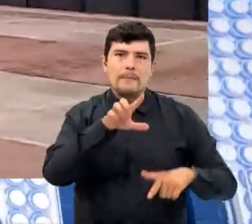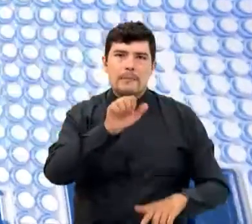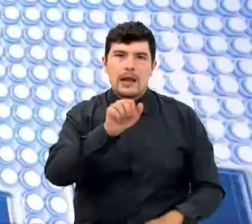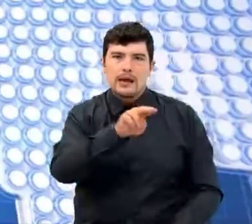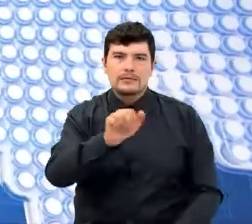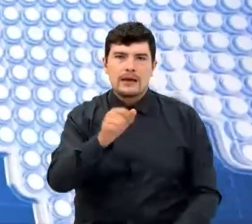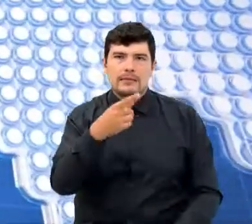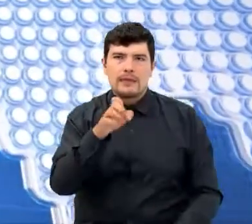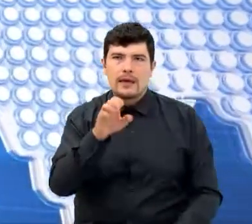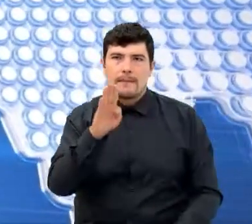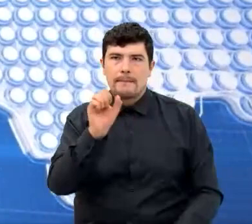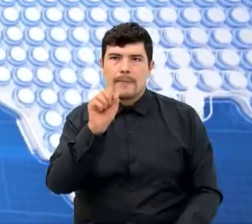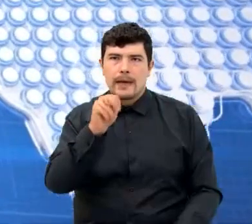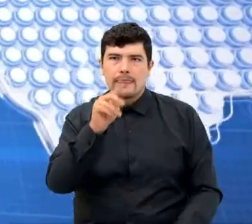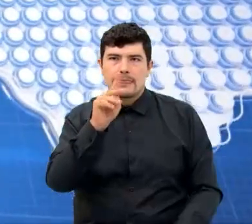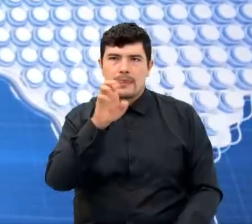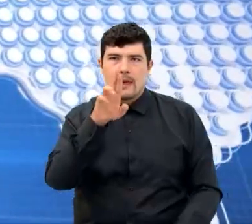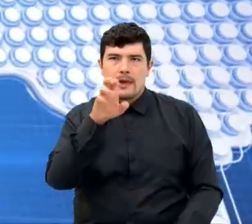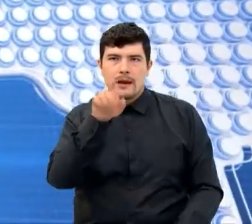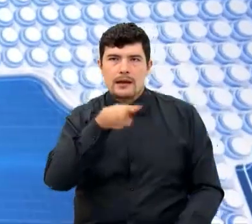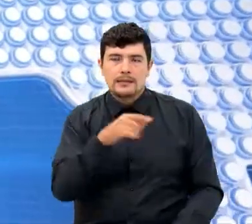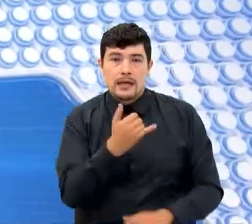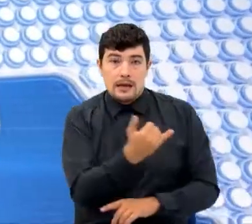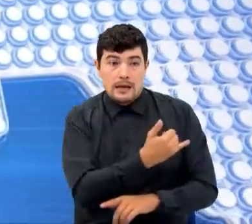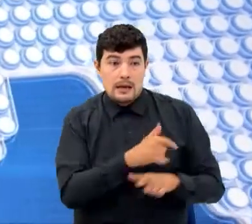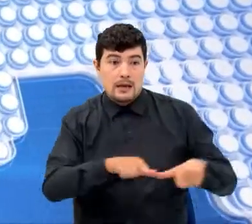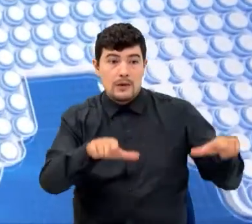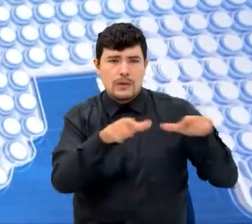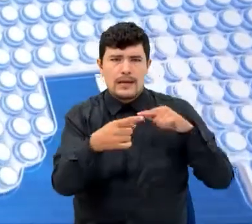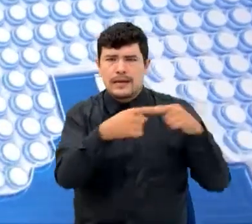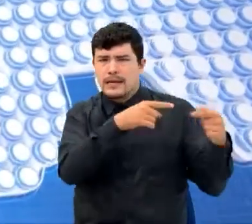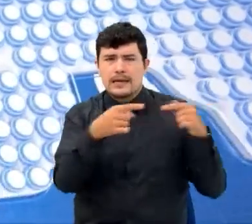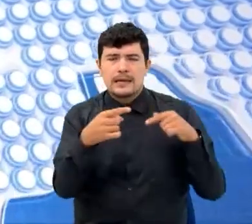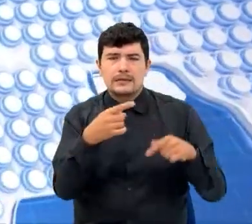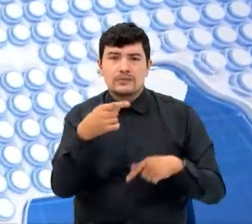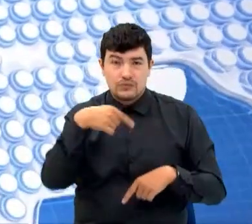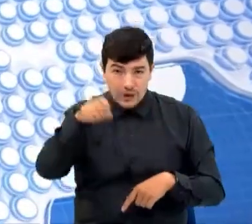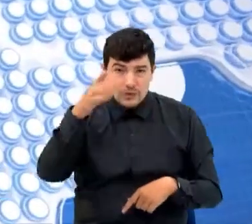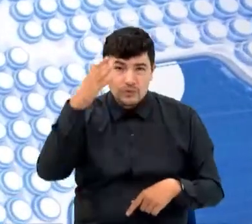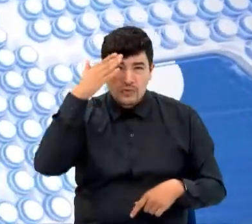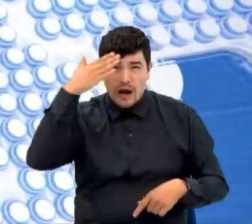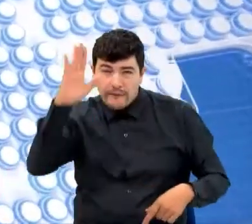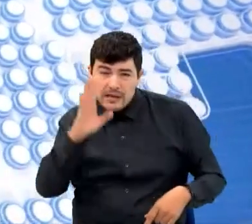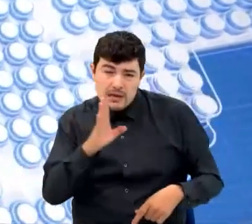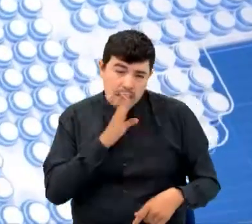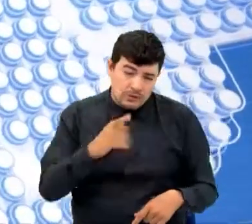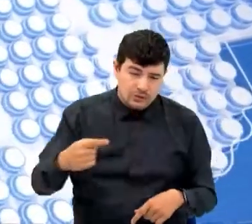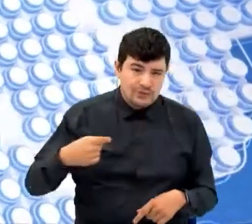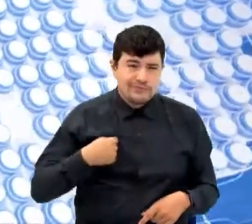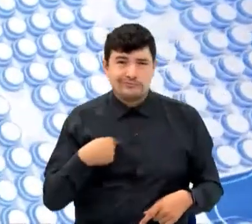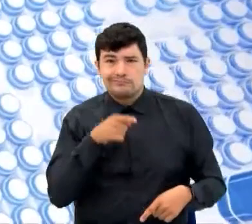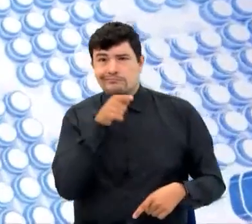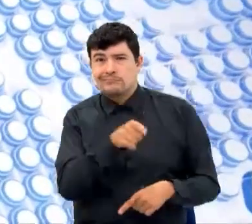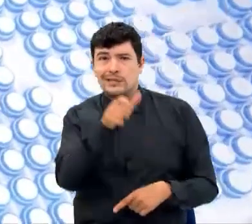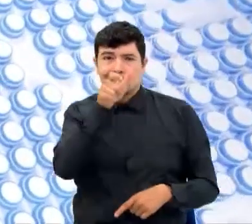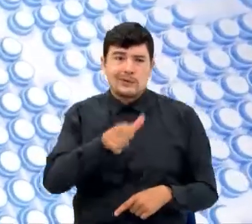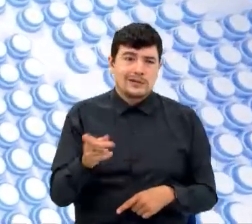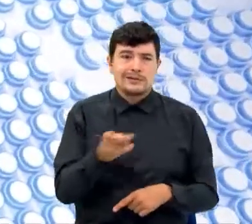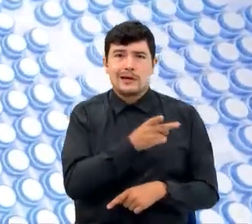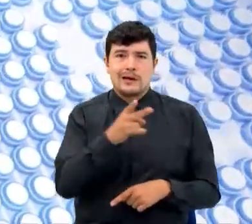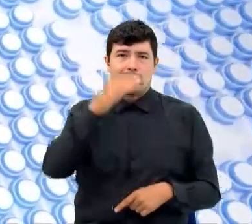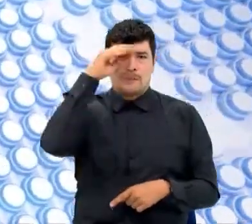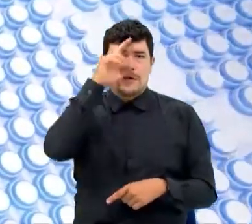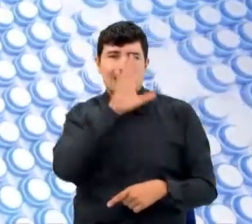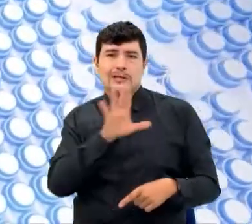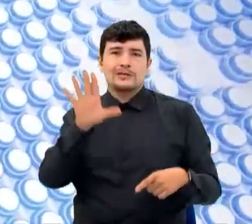algunos días, en medio de un concierto, se habría registrado un aparente caso de usted no sabe quién soy yo, en momentos en los que la logística del evento